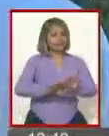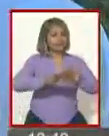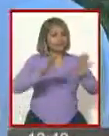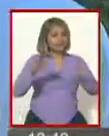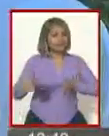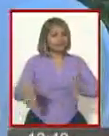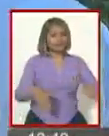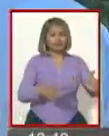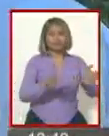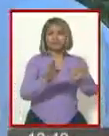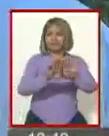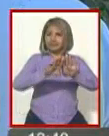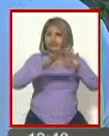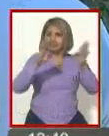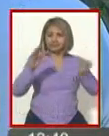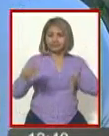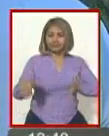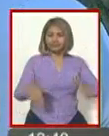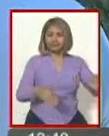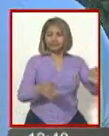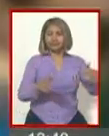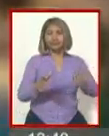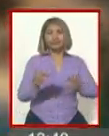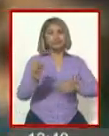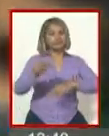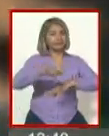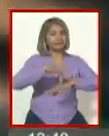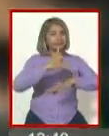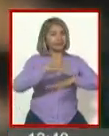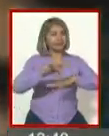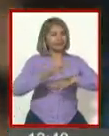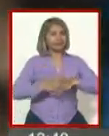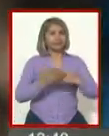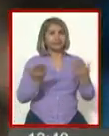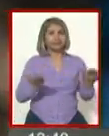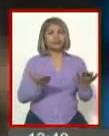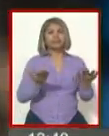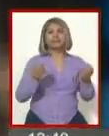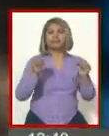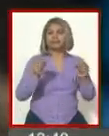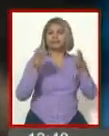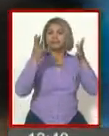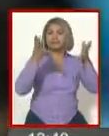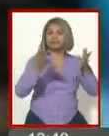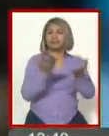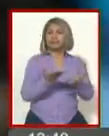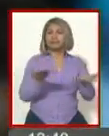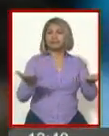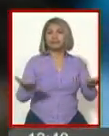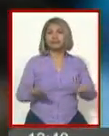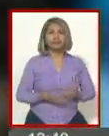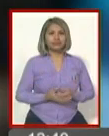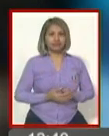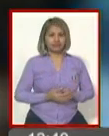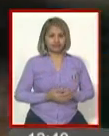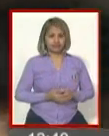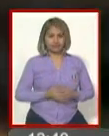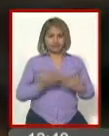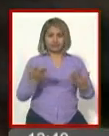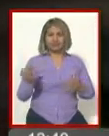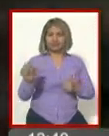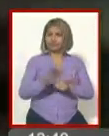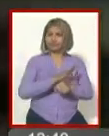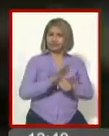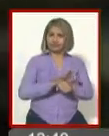calle, porque ya hemos solicitado que aperturen la calle, porque eso es baldío, es un lote baldío donde pueden botar muchas cosas, ¿no? Y también ahí se